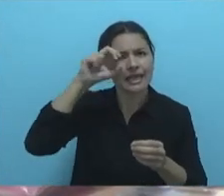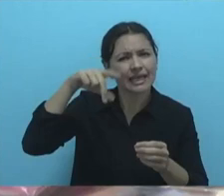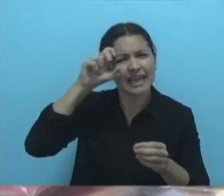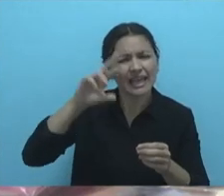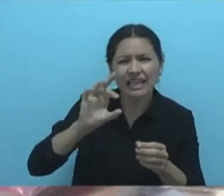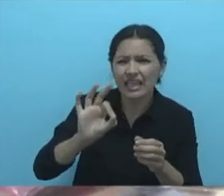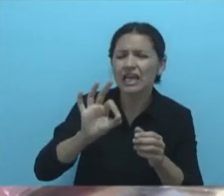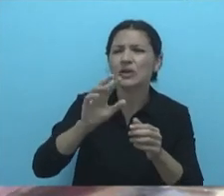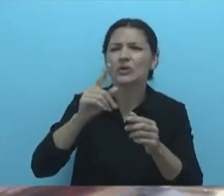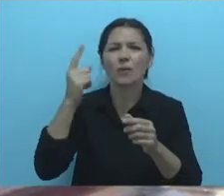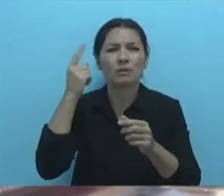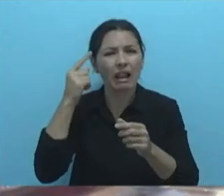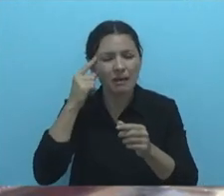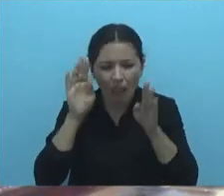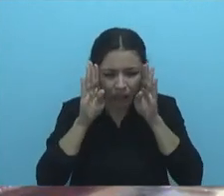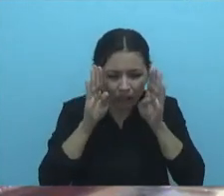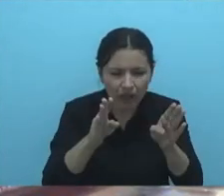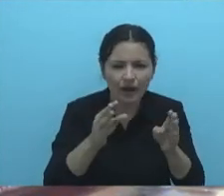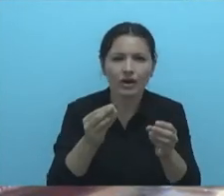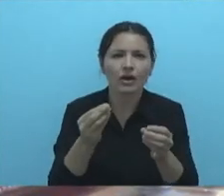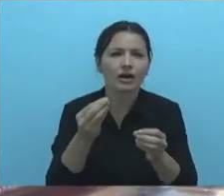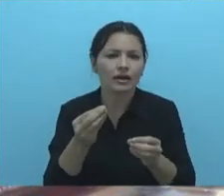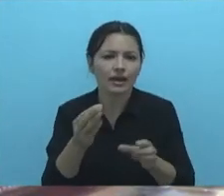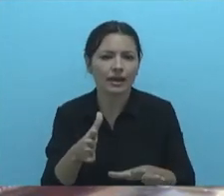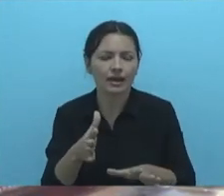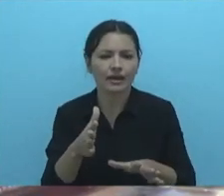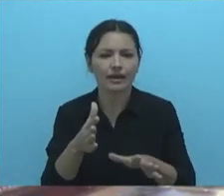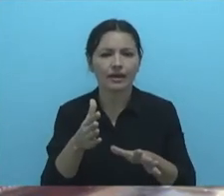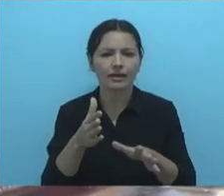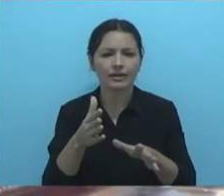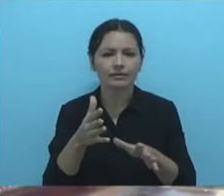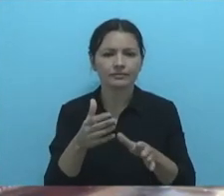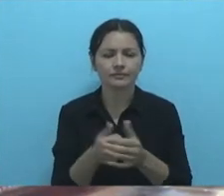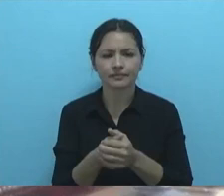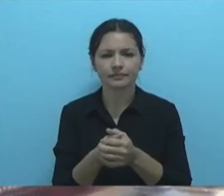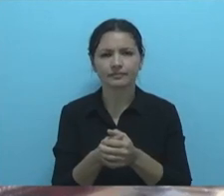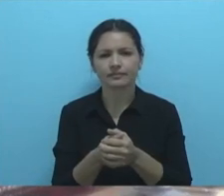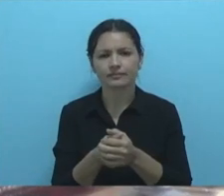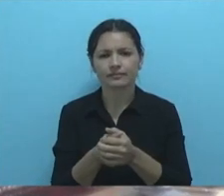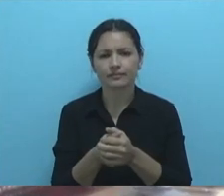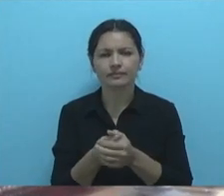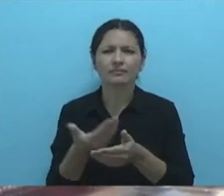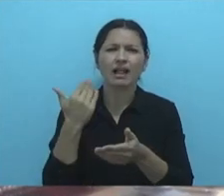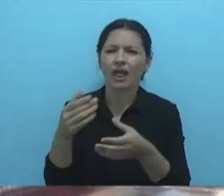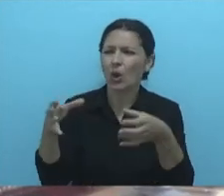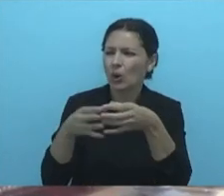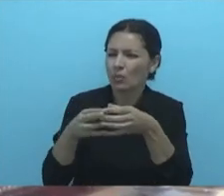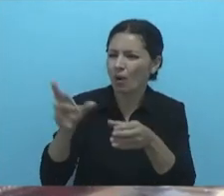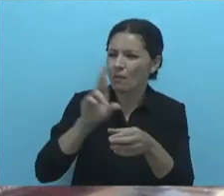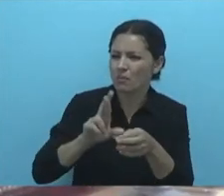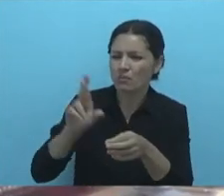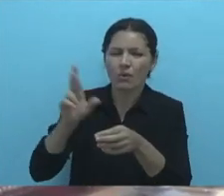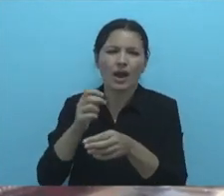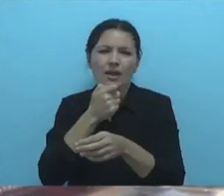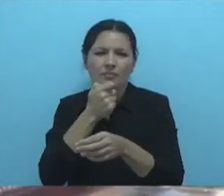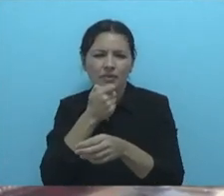ideología de género en la que se habla a qué me refiero a las tantas veces que las mujeres llevaron a